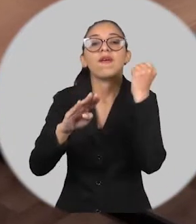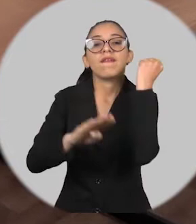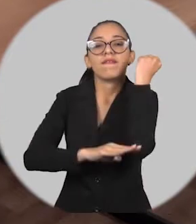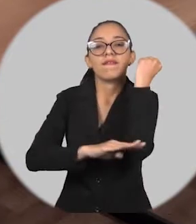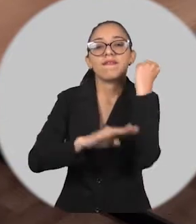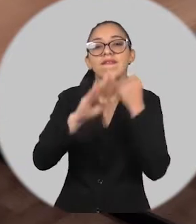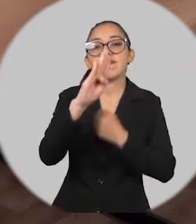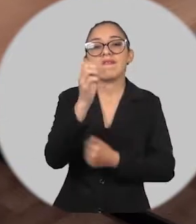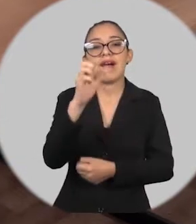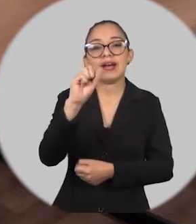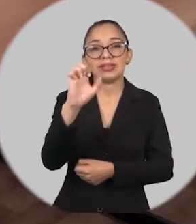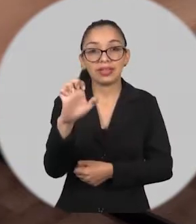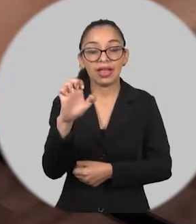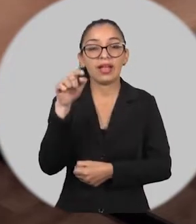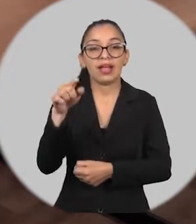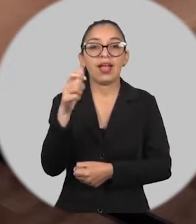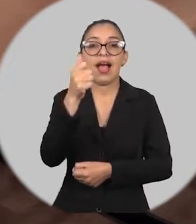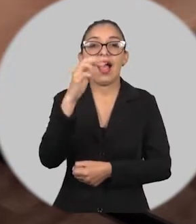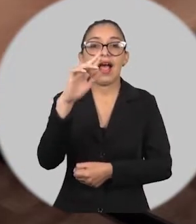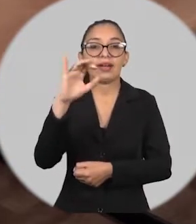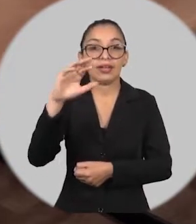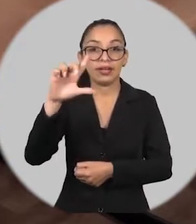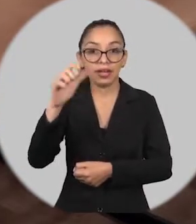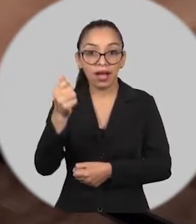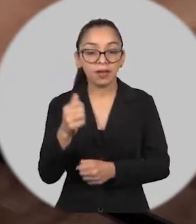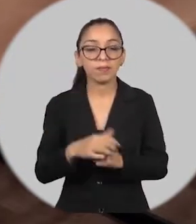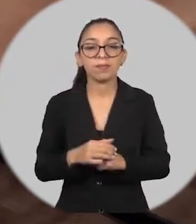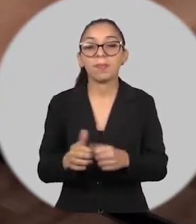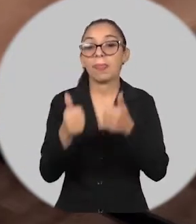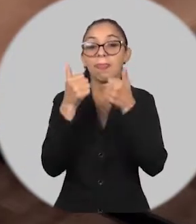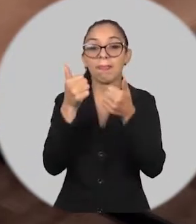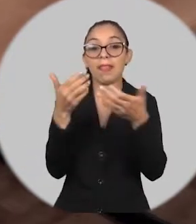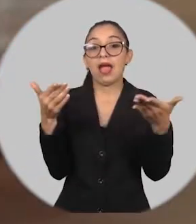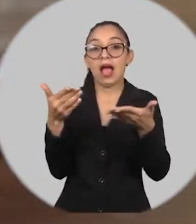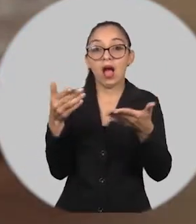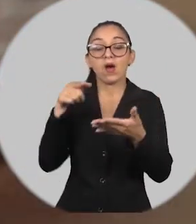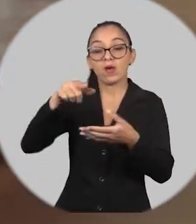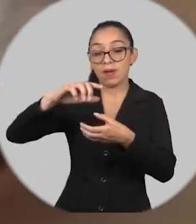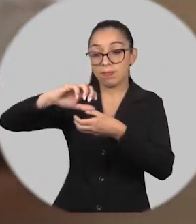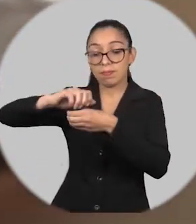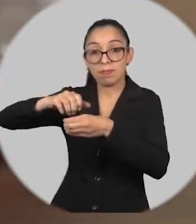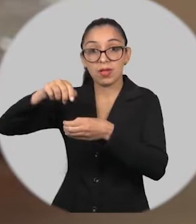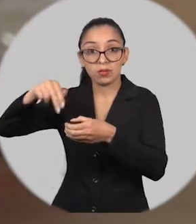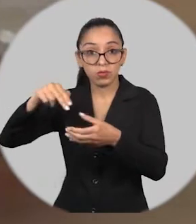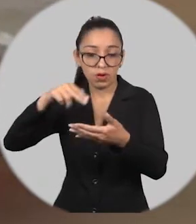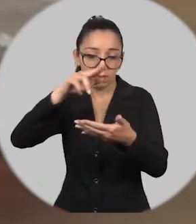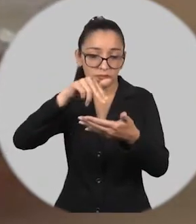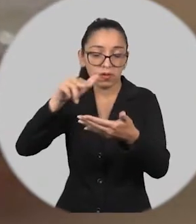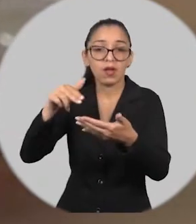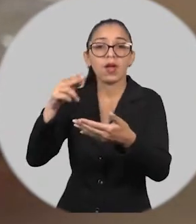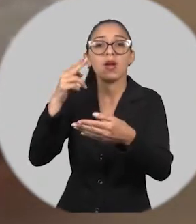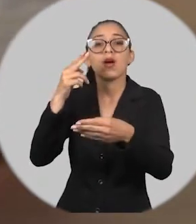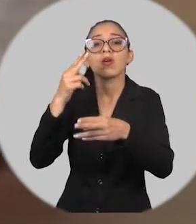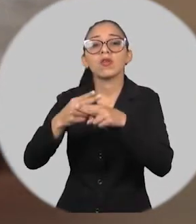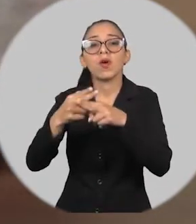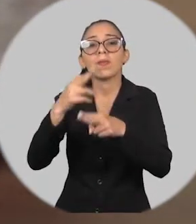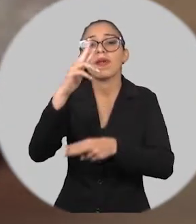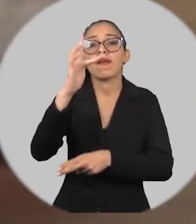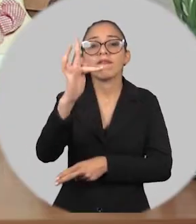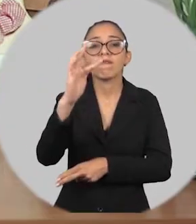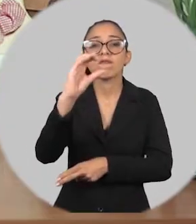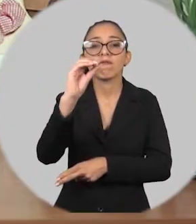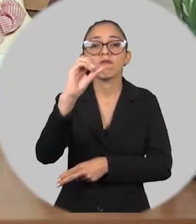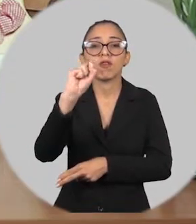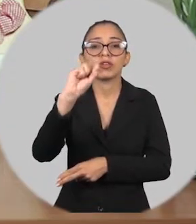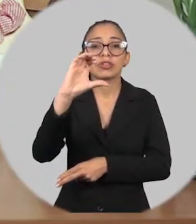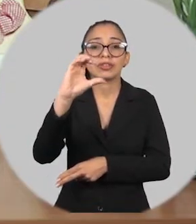pintura, vamos a bajar las pinturas que vamos a usar en un principio para las bases. Son acrílicas foscas,